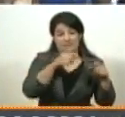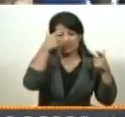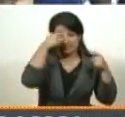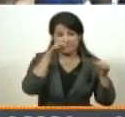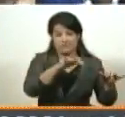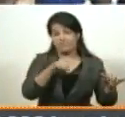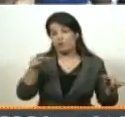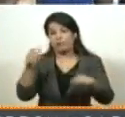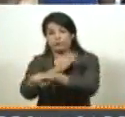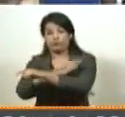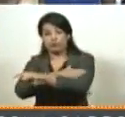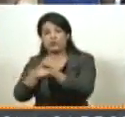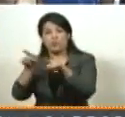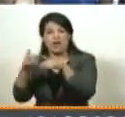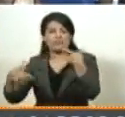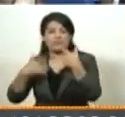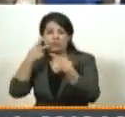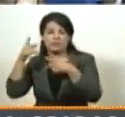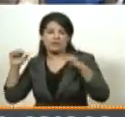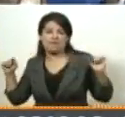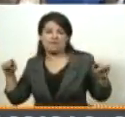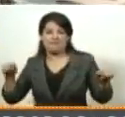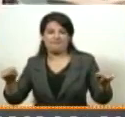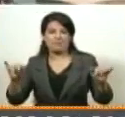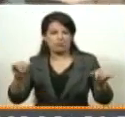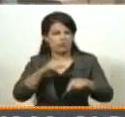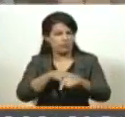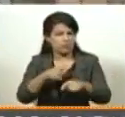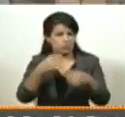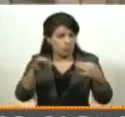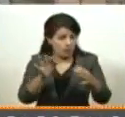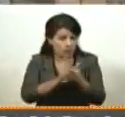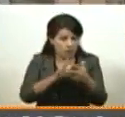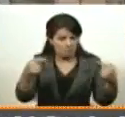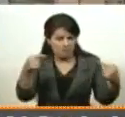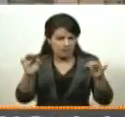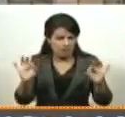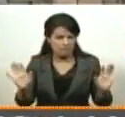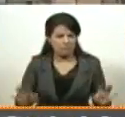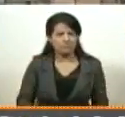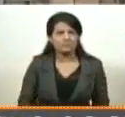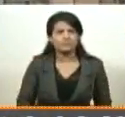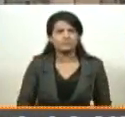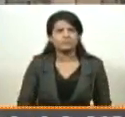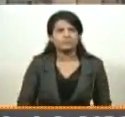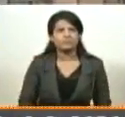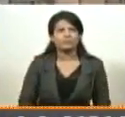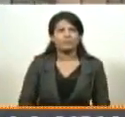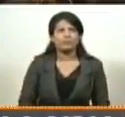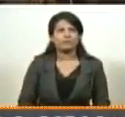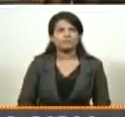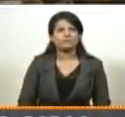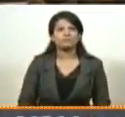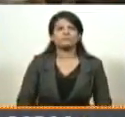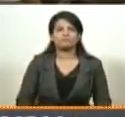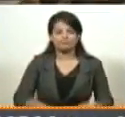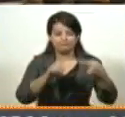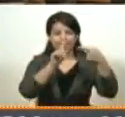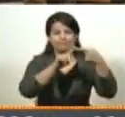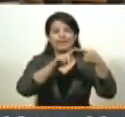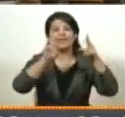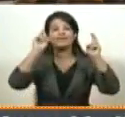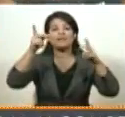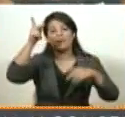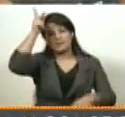venezolana. Muy bien. En primer lugar, el tema de los indígenas, que